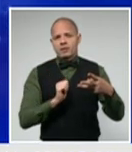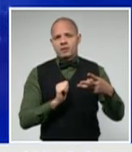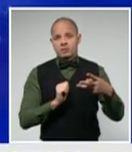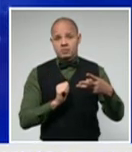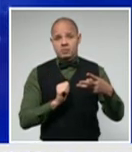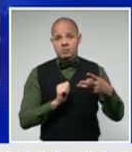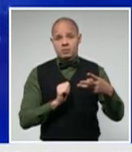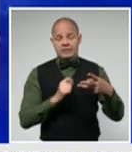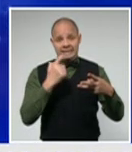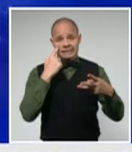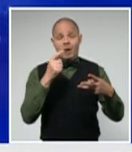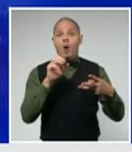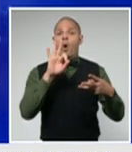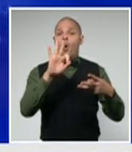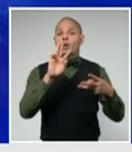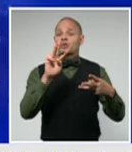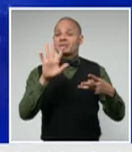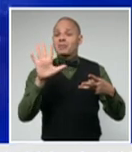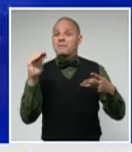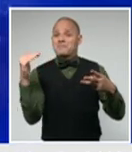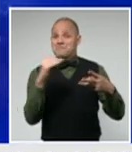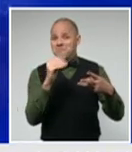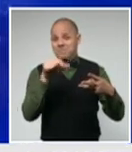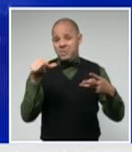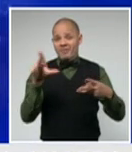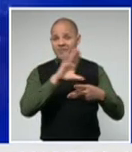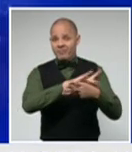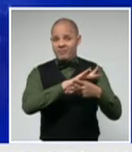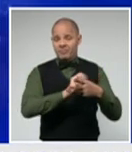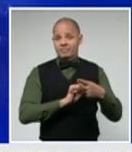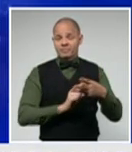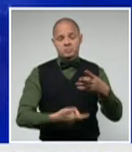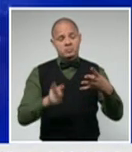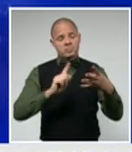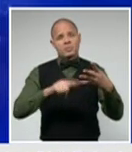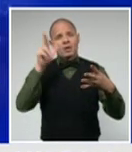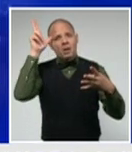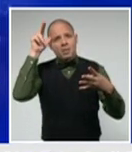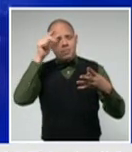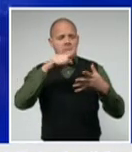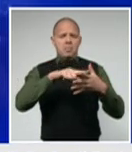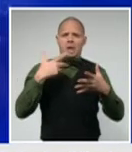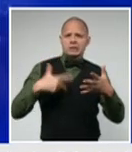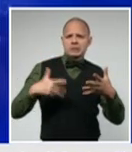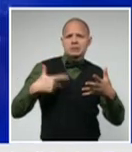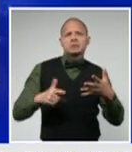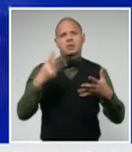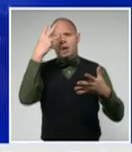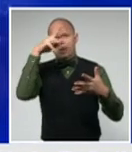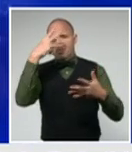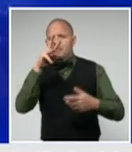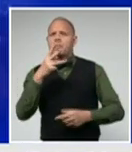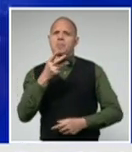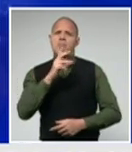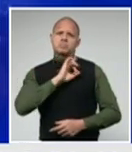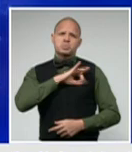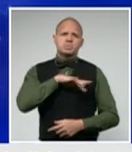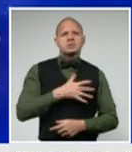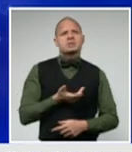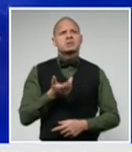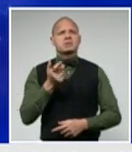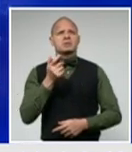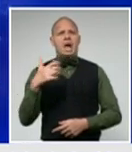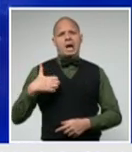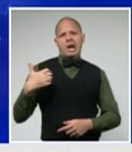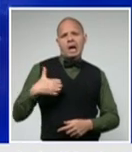835.339 casos confirmados en Colombia, Perú, Argentina, México, Chile, Canadá, Ecuador, Bolivia, Panamá, República